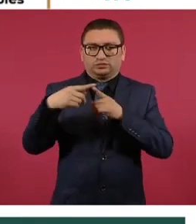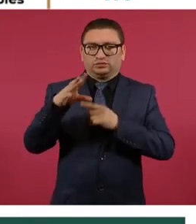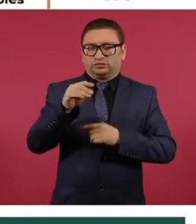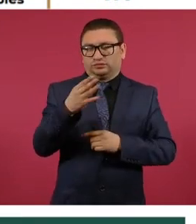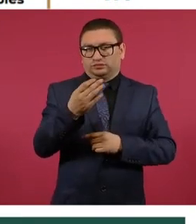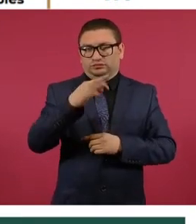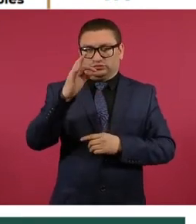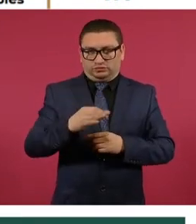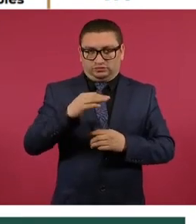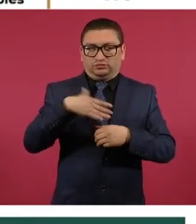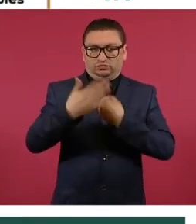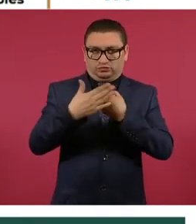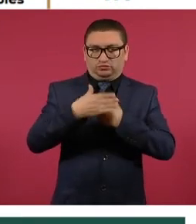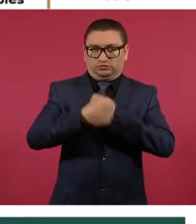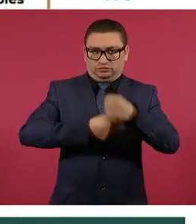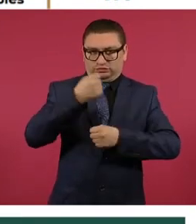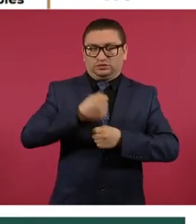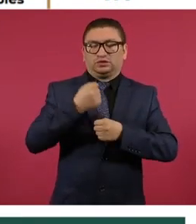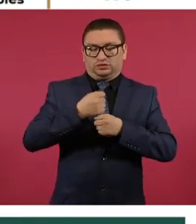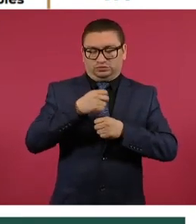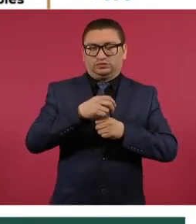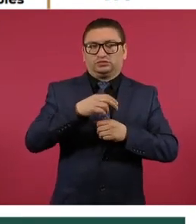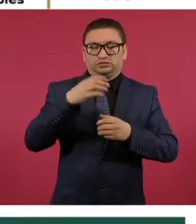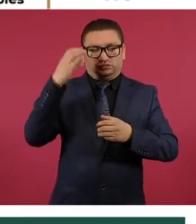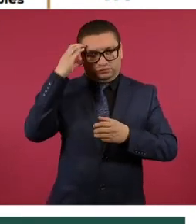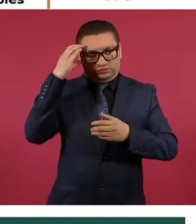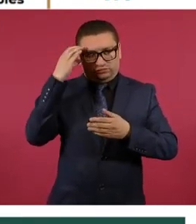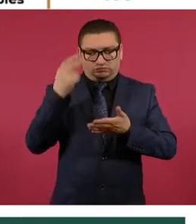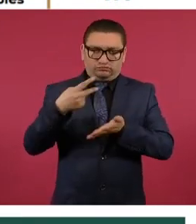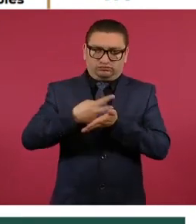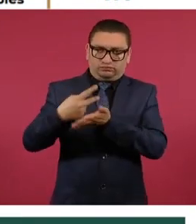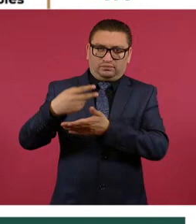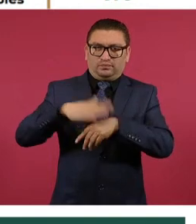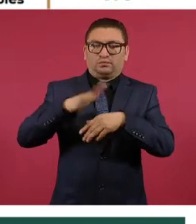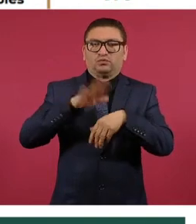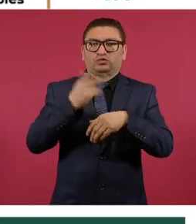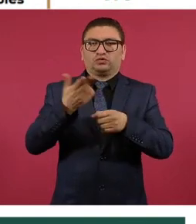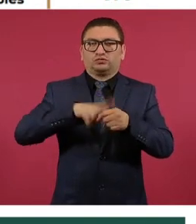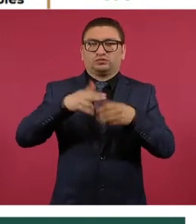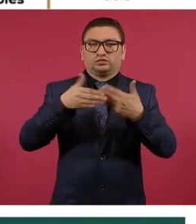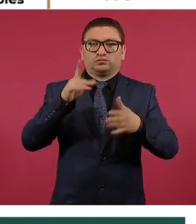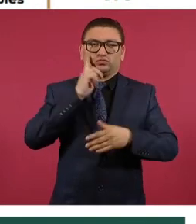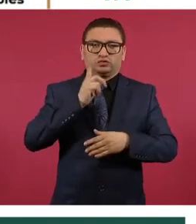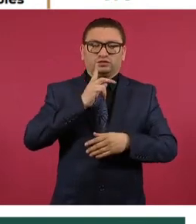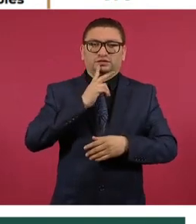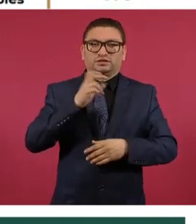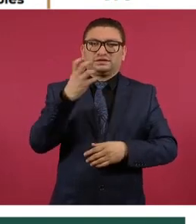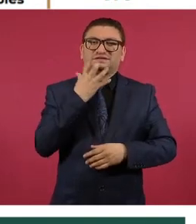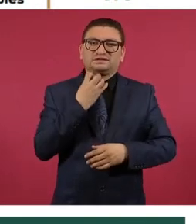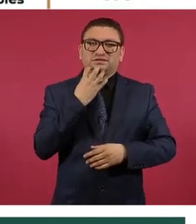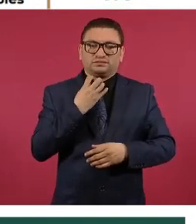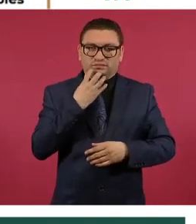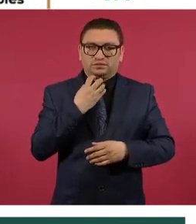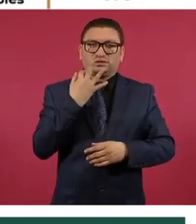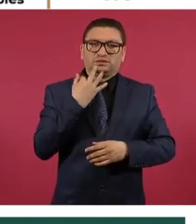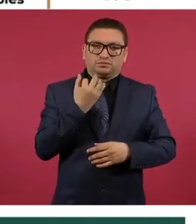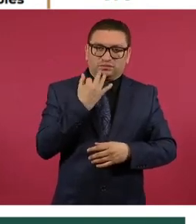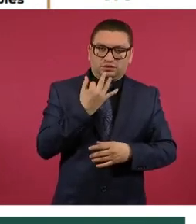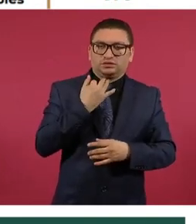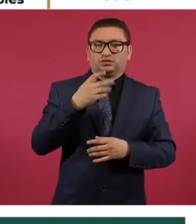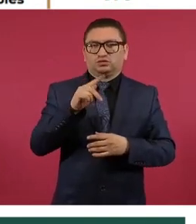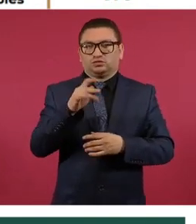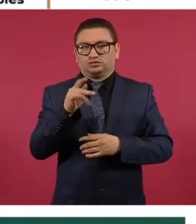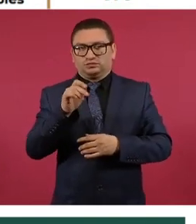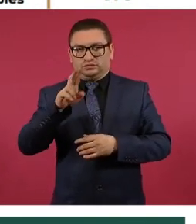próximo año el número de camas va a incrementarse en con la apertura del hospital de la mujer de Tepic y el hospital de Tuxpan en